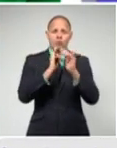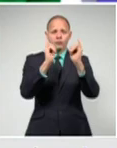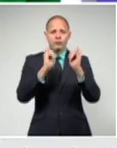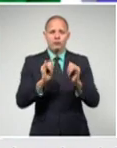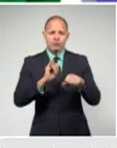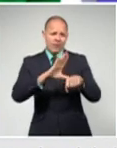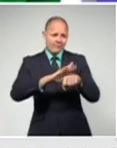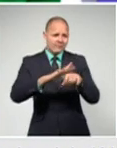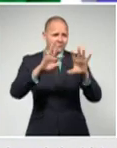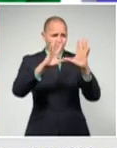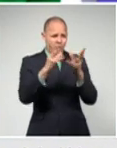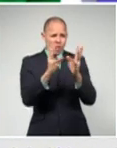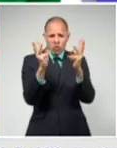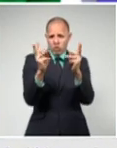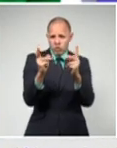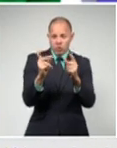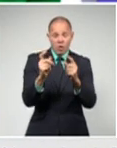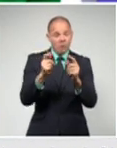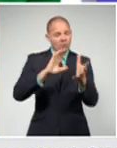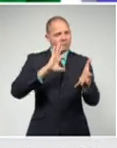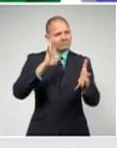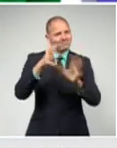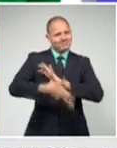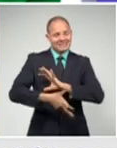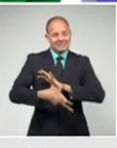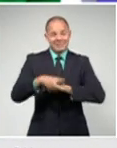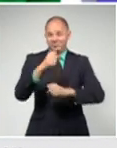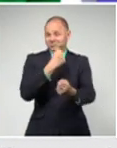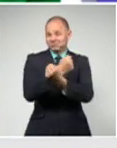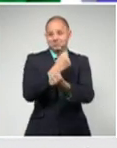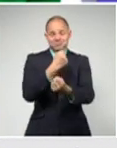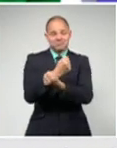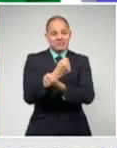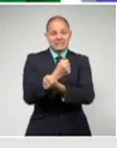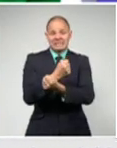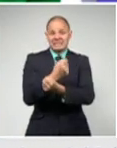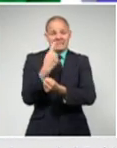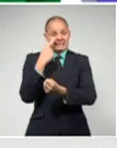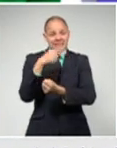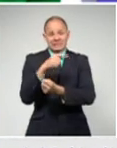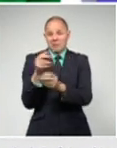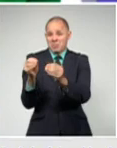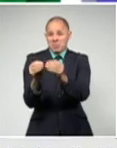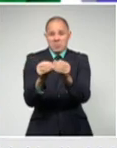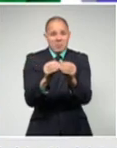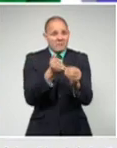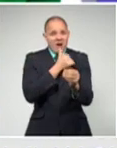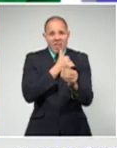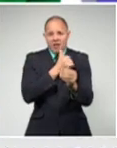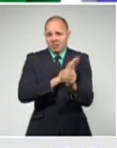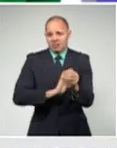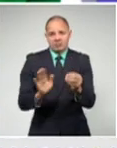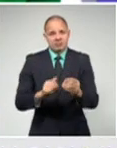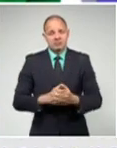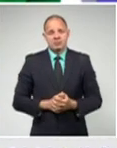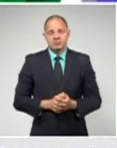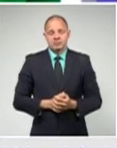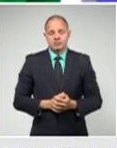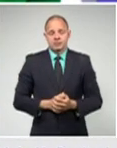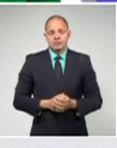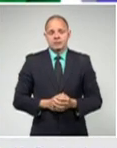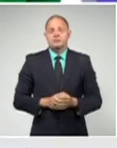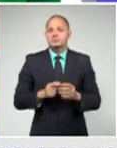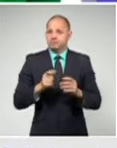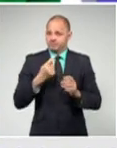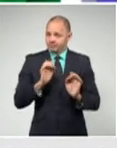nuestro país y con mucho riesgo para la transmisión de la enfermedad. Lamentamos mucho y damos las condolencias